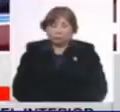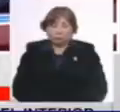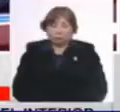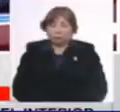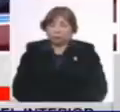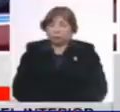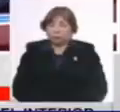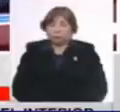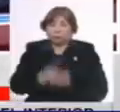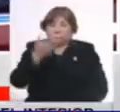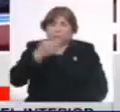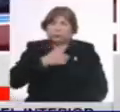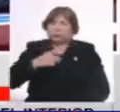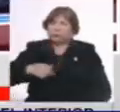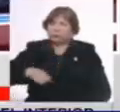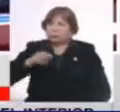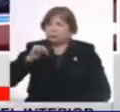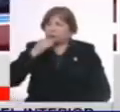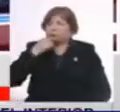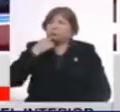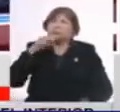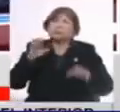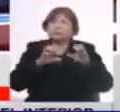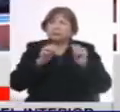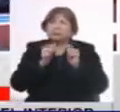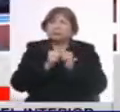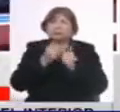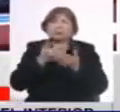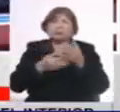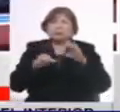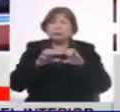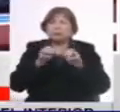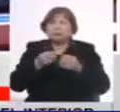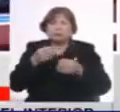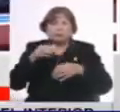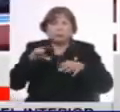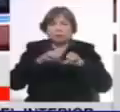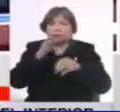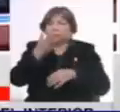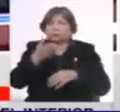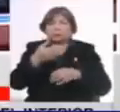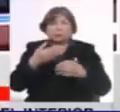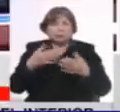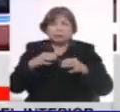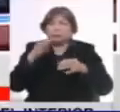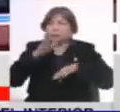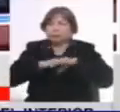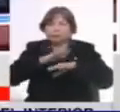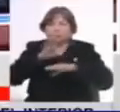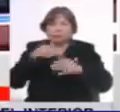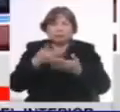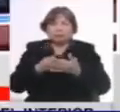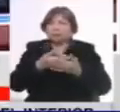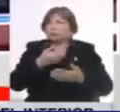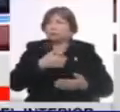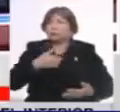Señor ministro, Premier, ¿cuáles han sido las acciones desplegadas desde el Ejecutivo y sobre todo del